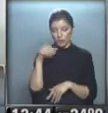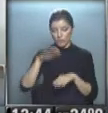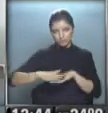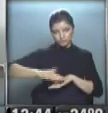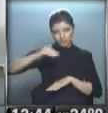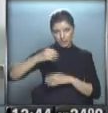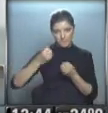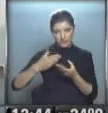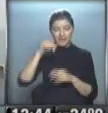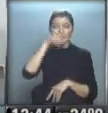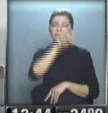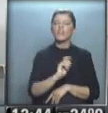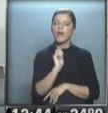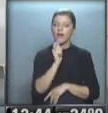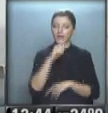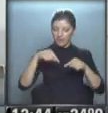0800-444-1777,